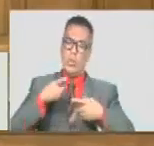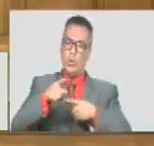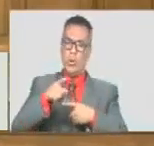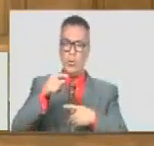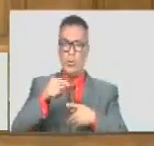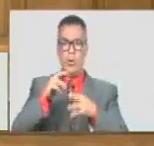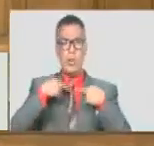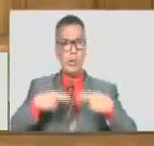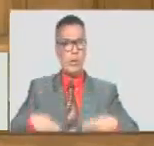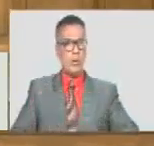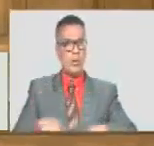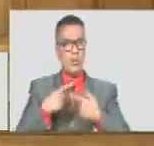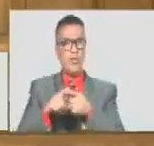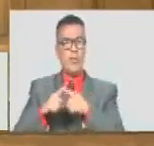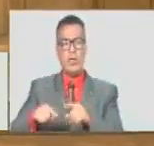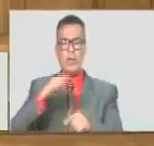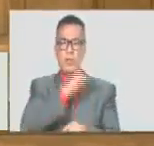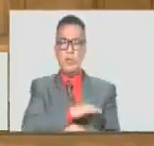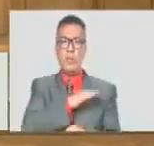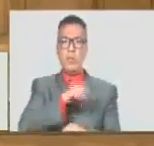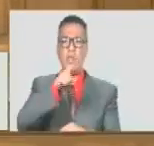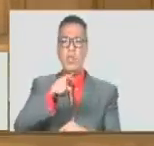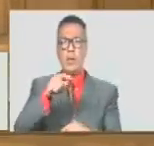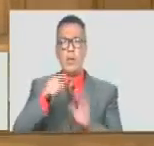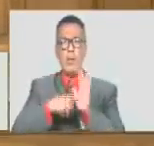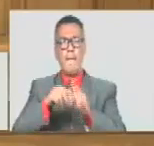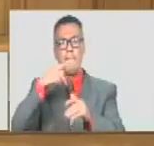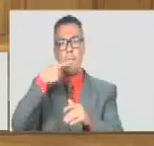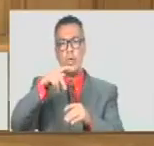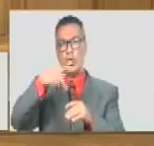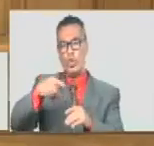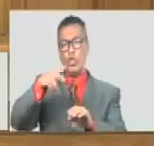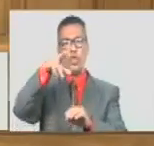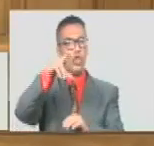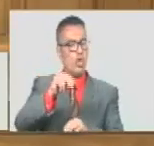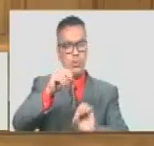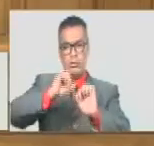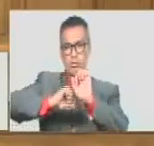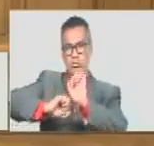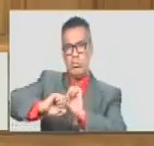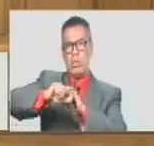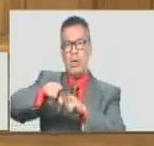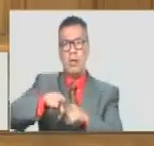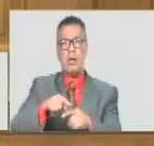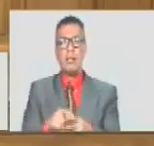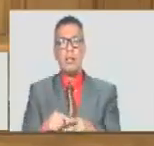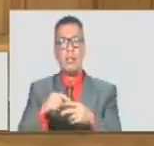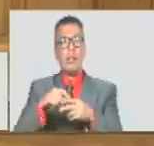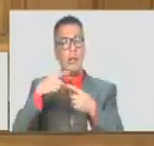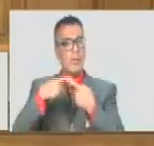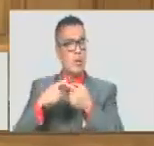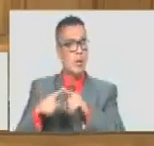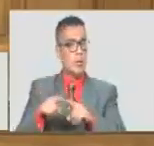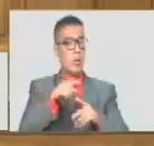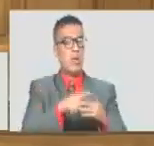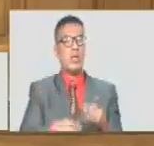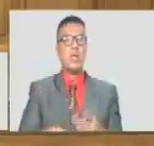desenvolvimiento humano en todos los ámbitos sociales a través del principio de la no discriminación por motivos de origen étnico, religioso,